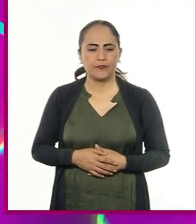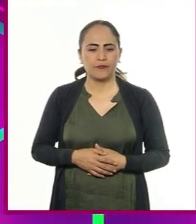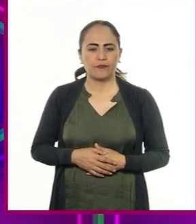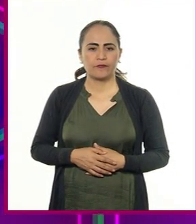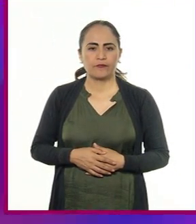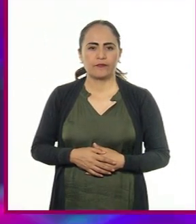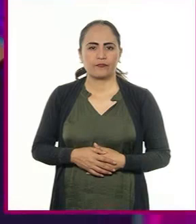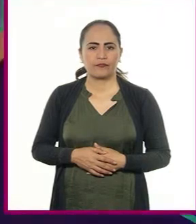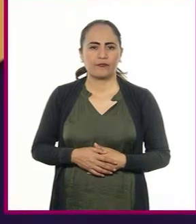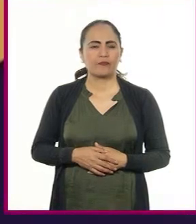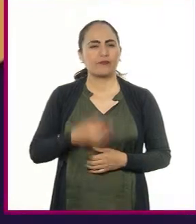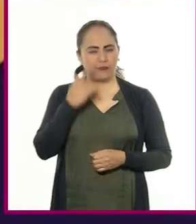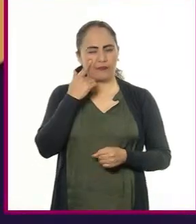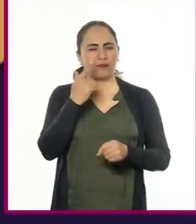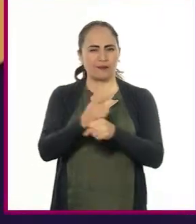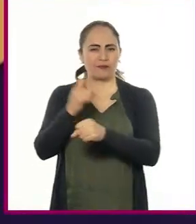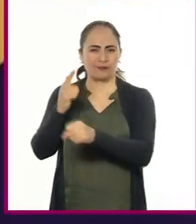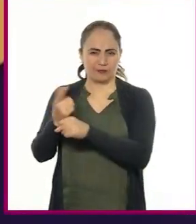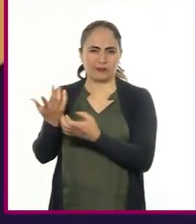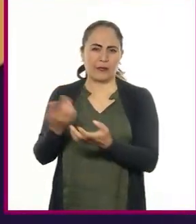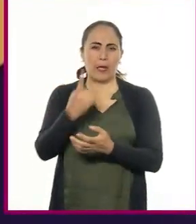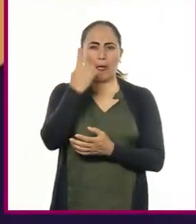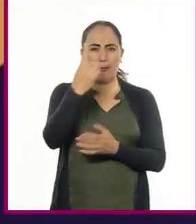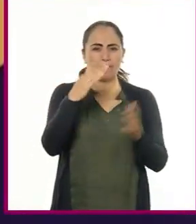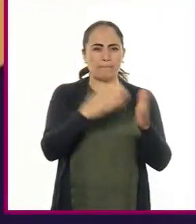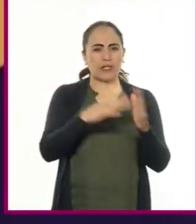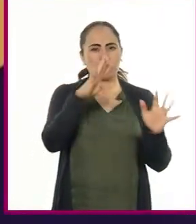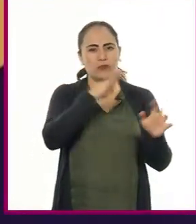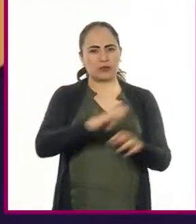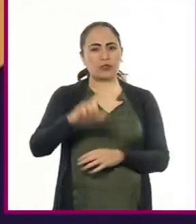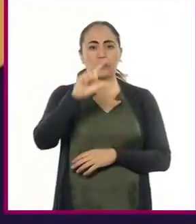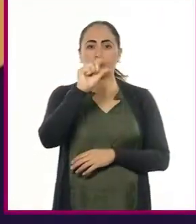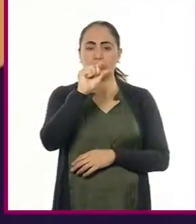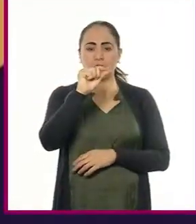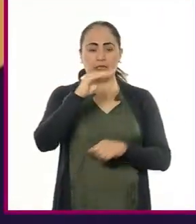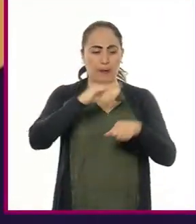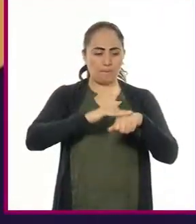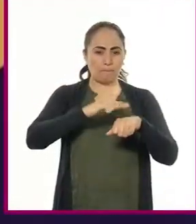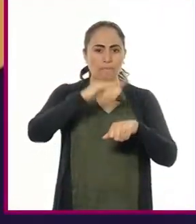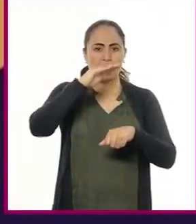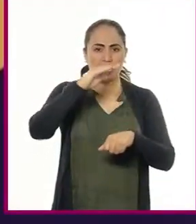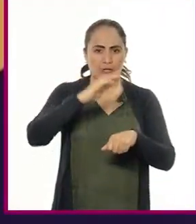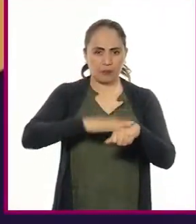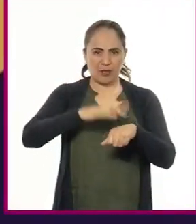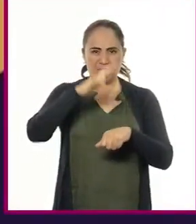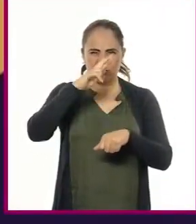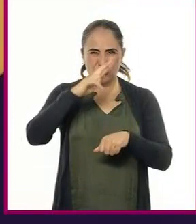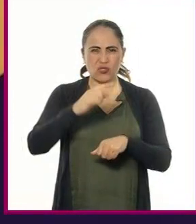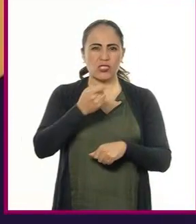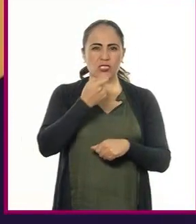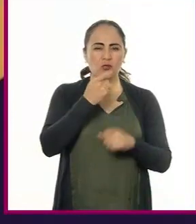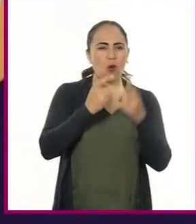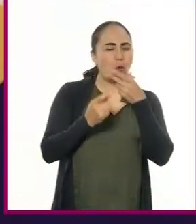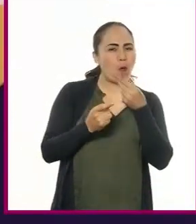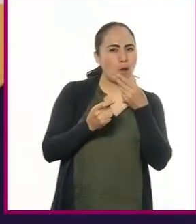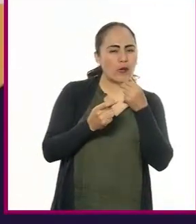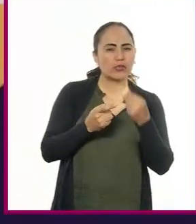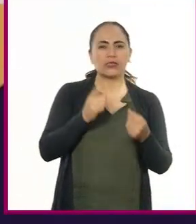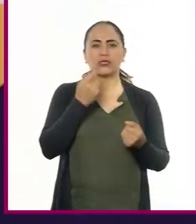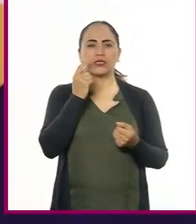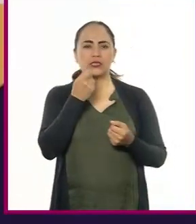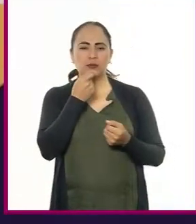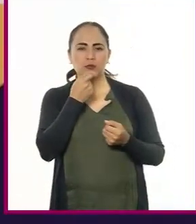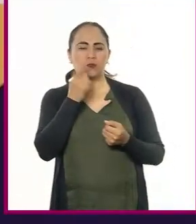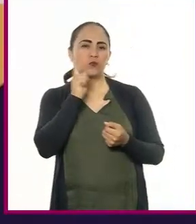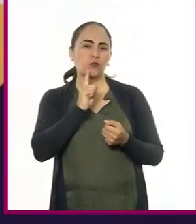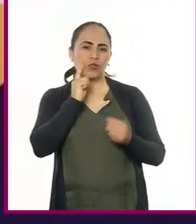¿Cómo se demostró? En 1970 era mayor el porcentaje de niños que de niñas en esta